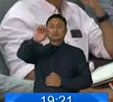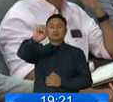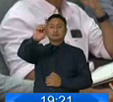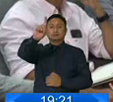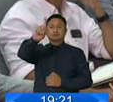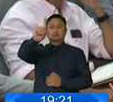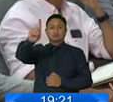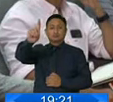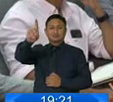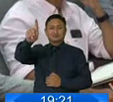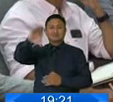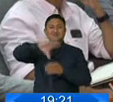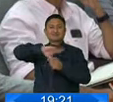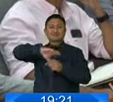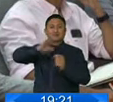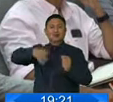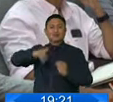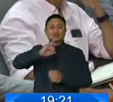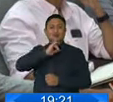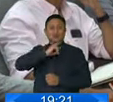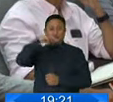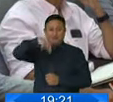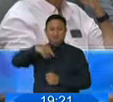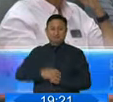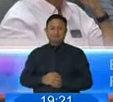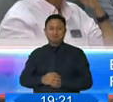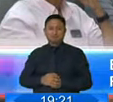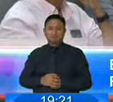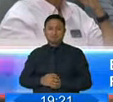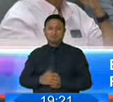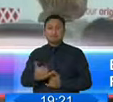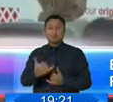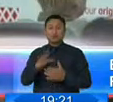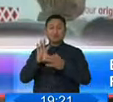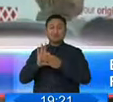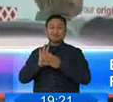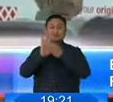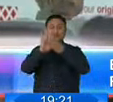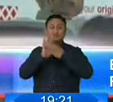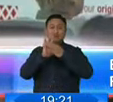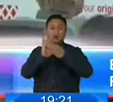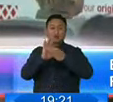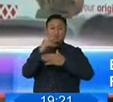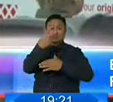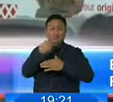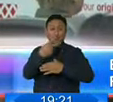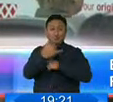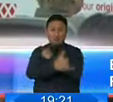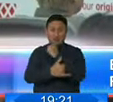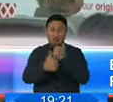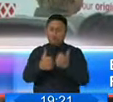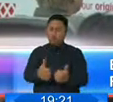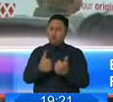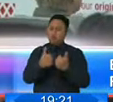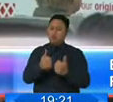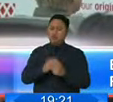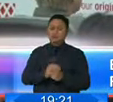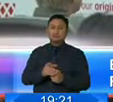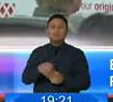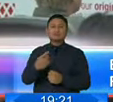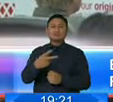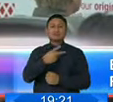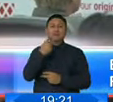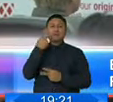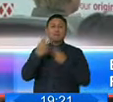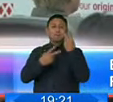de Estados Unidos en Ecuador, destacó el excelente nivel de las relaciones que al momento hay con Ecuador. Así lo señaló durante su